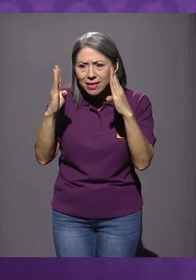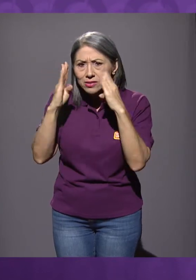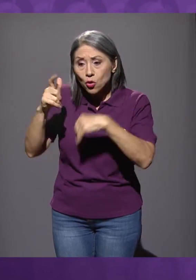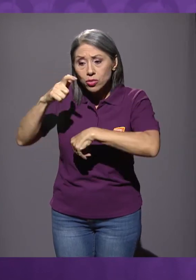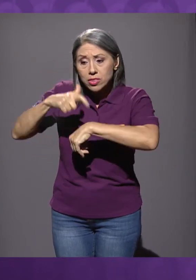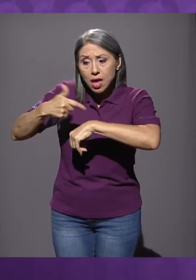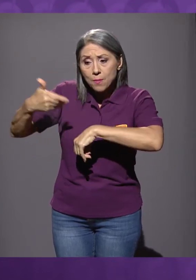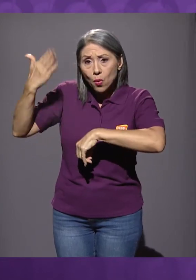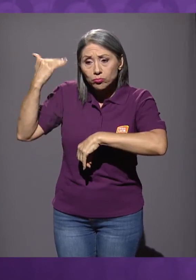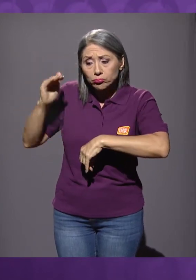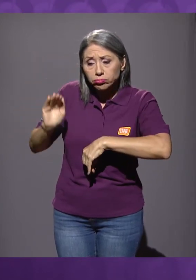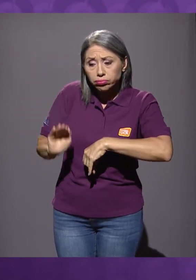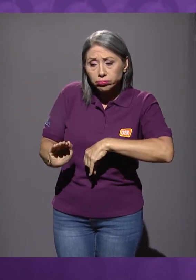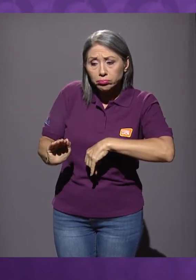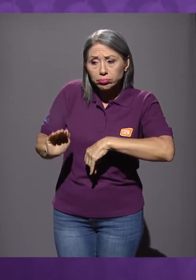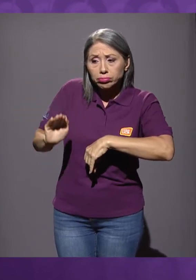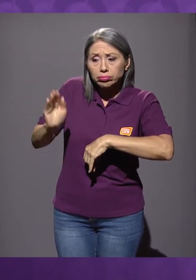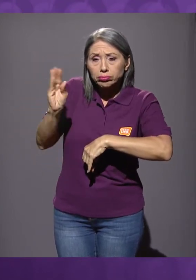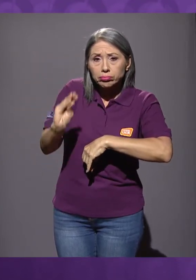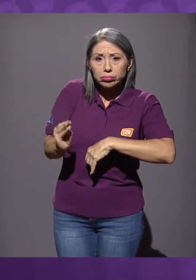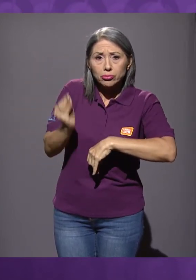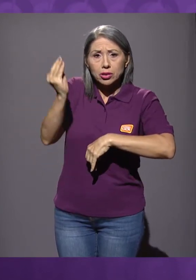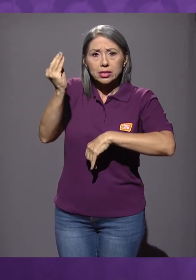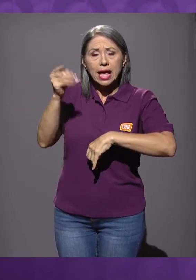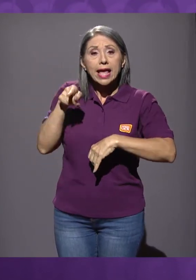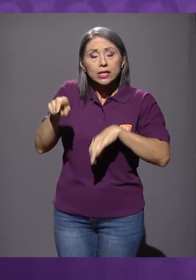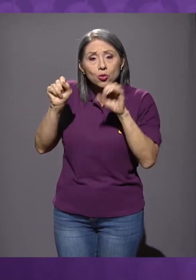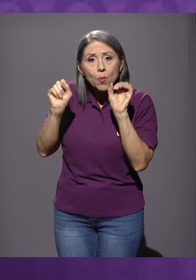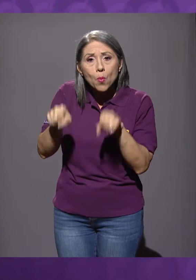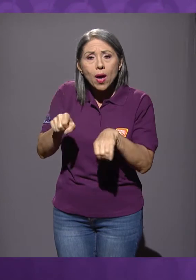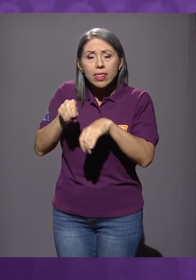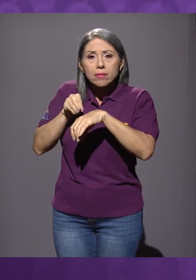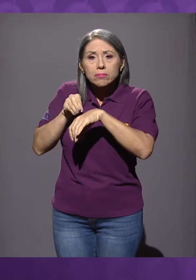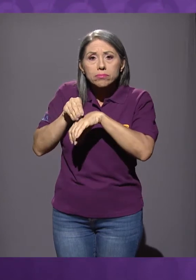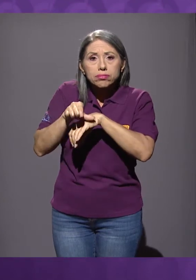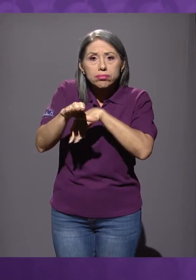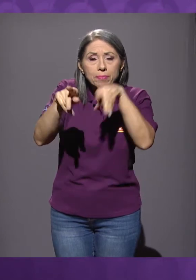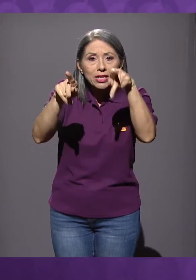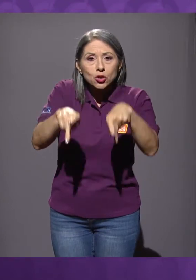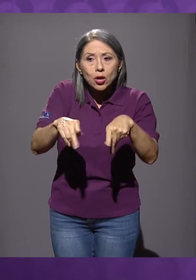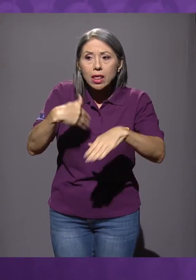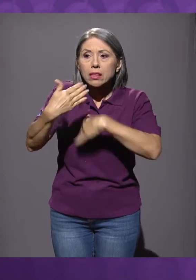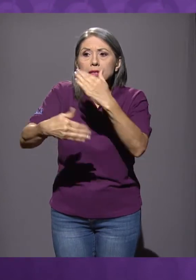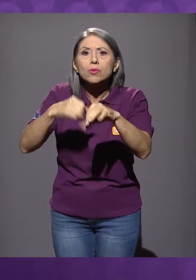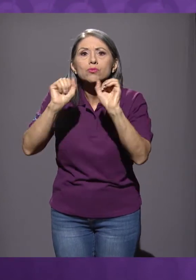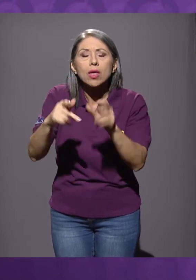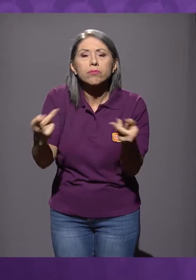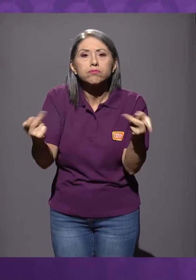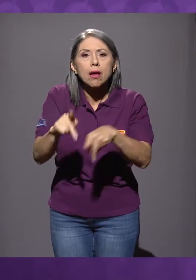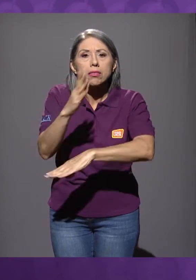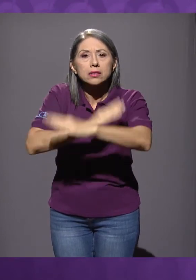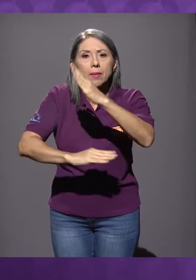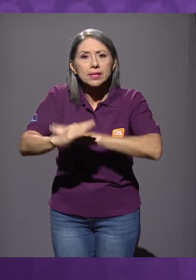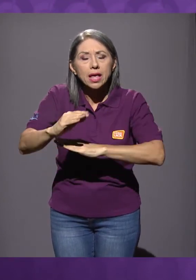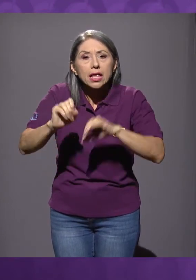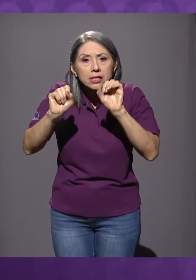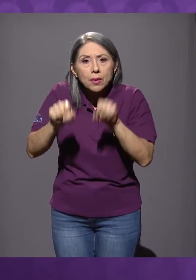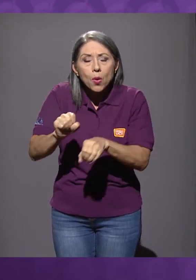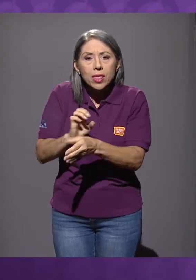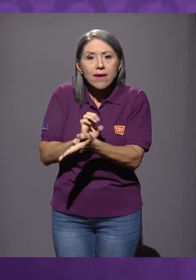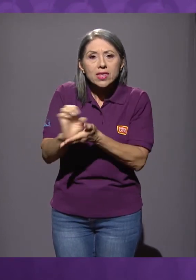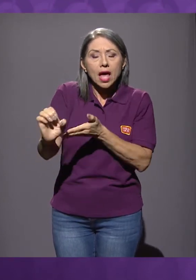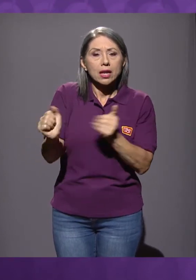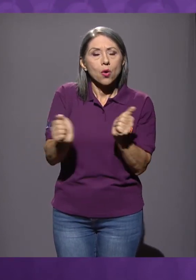adolescencia, esto puede repercutir en la condición de salud de la persona y desencadenar en una condición de discapacidad que se pudo haber evitado con